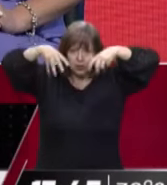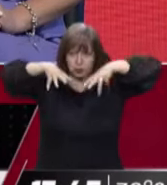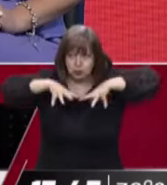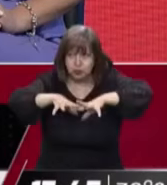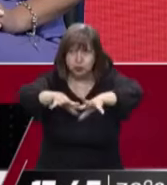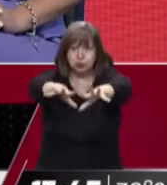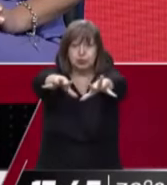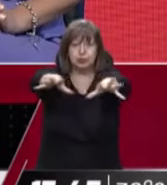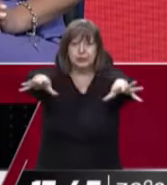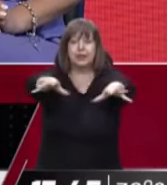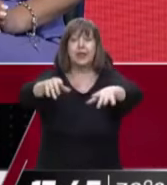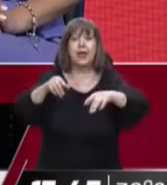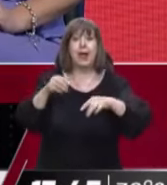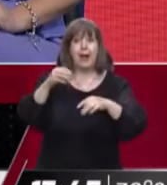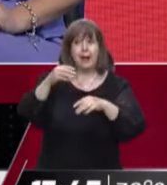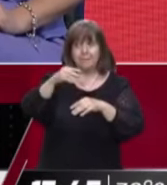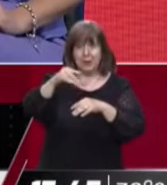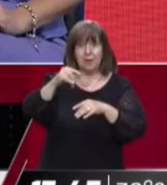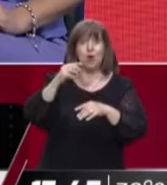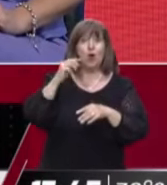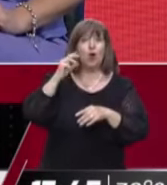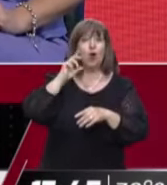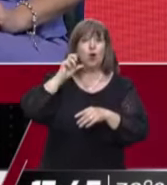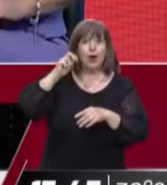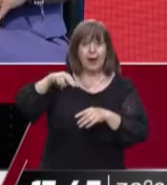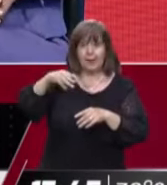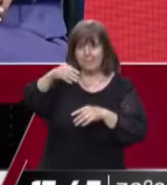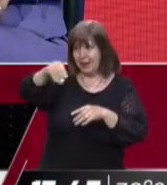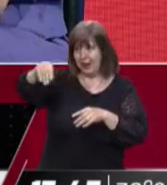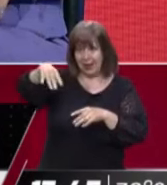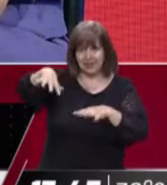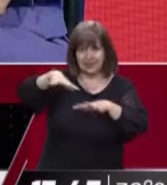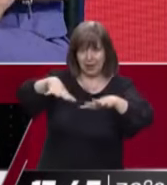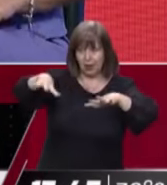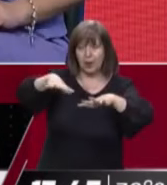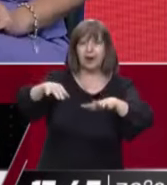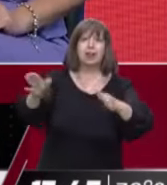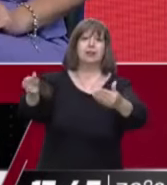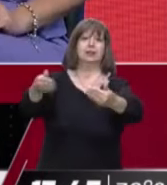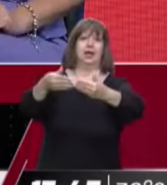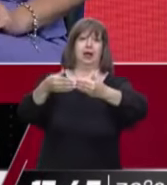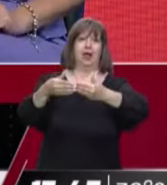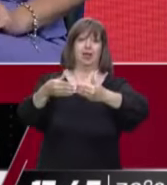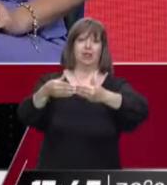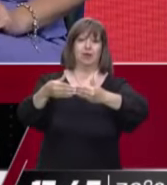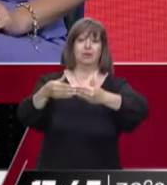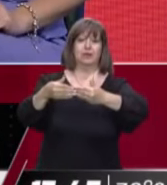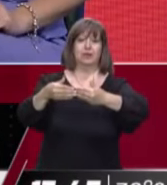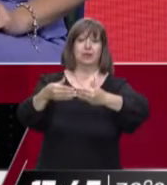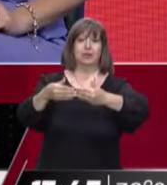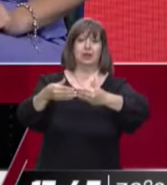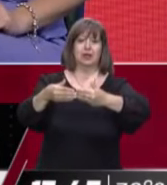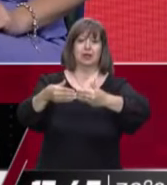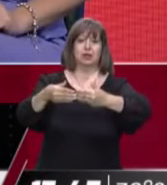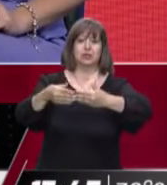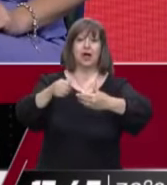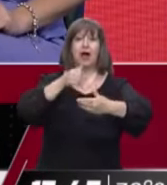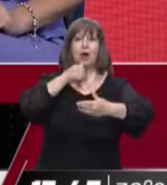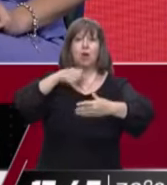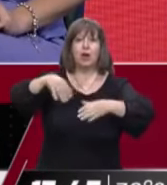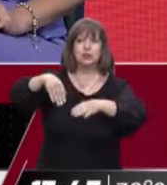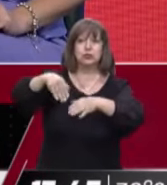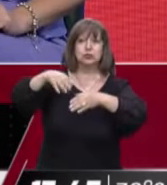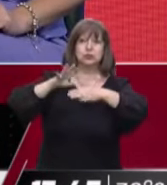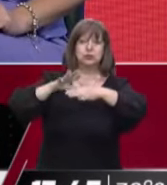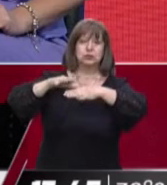Luján decidió cerrarse y es por eso que hoy está cerrada porque comenzó a hacerse la liberación del Dick a descargarse este dique